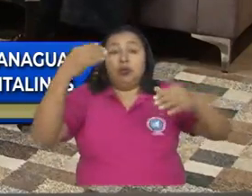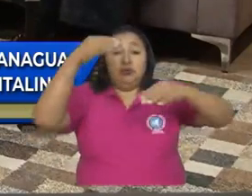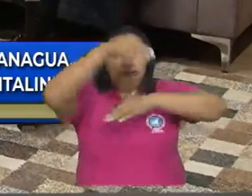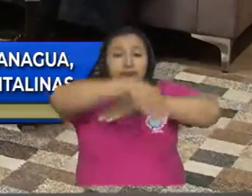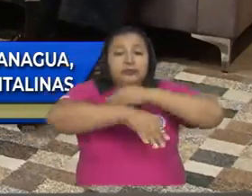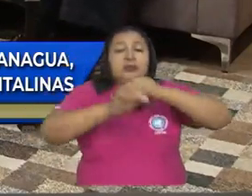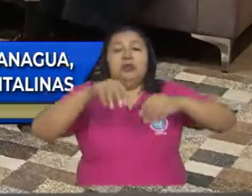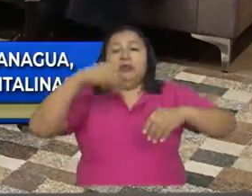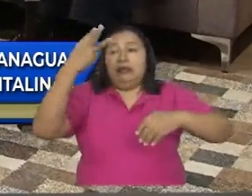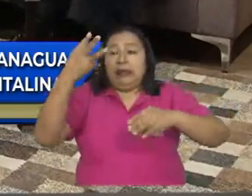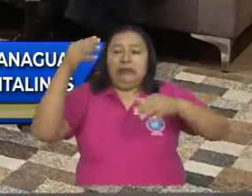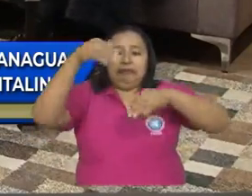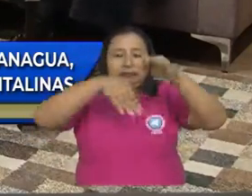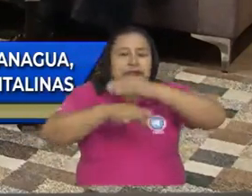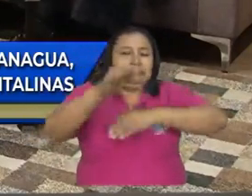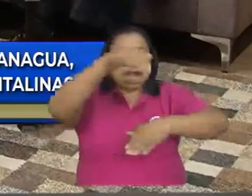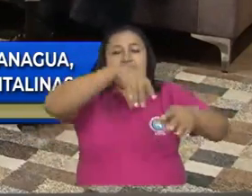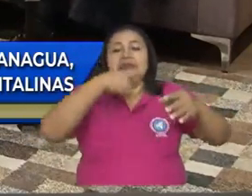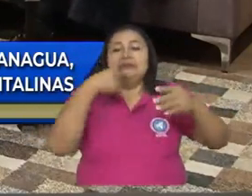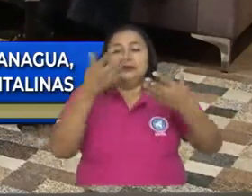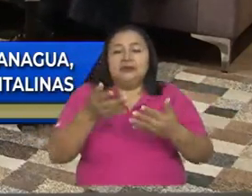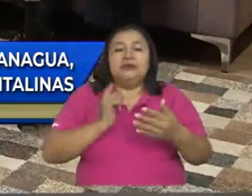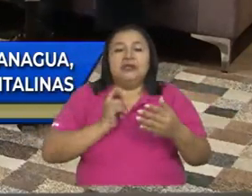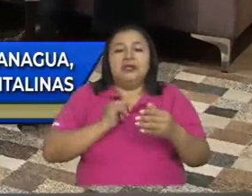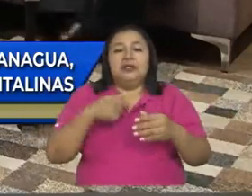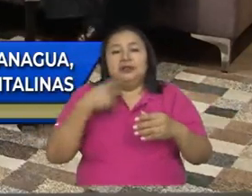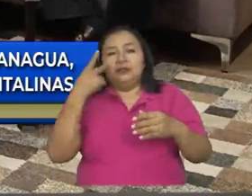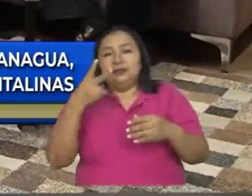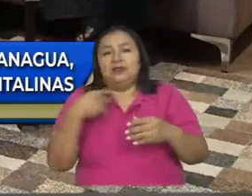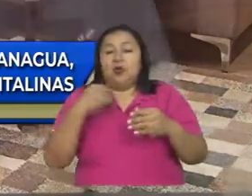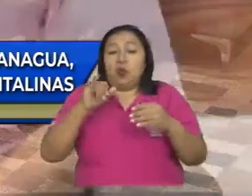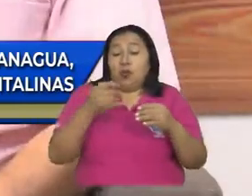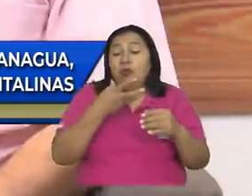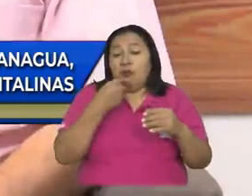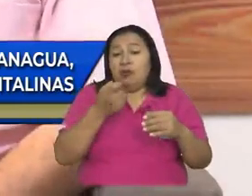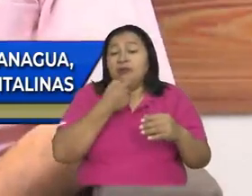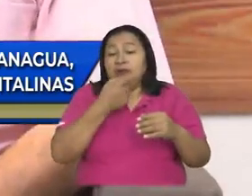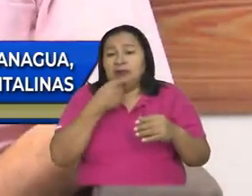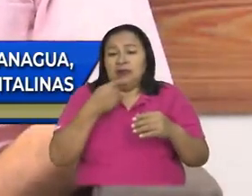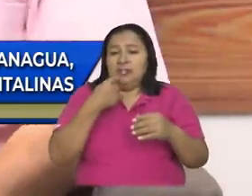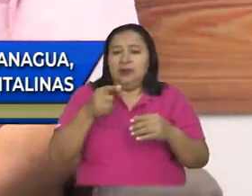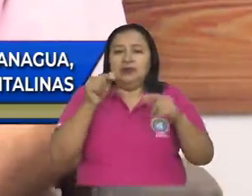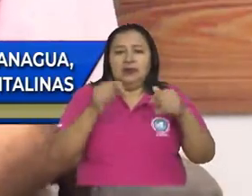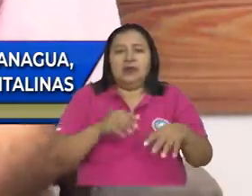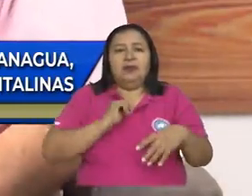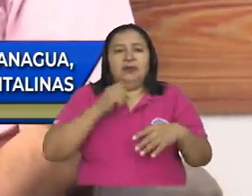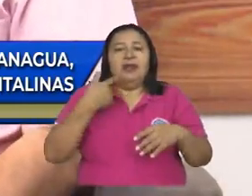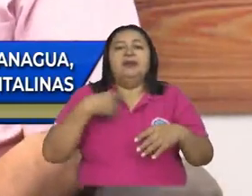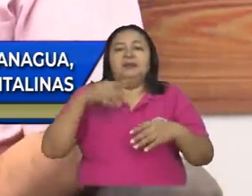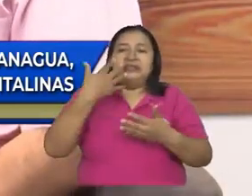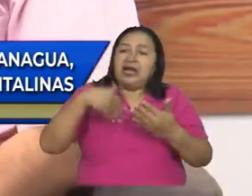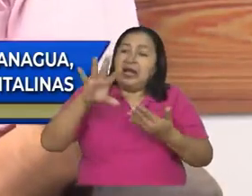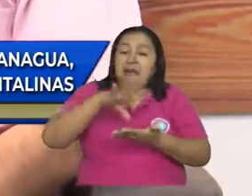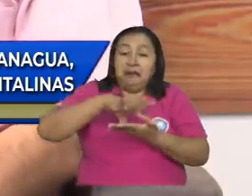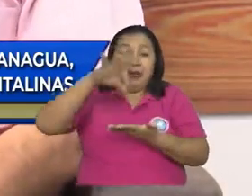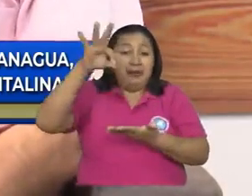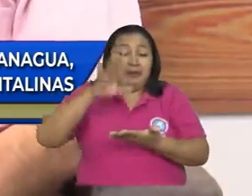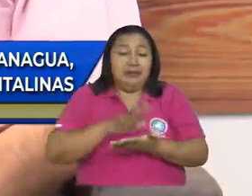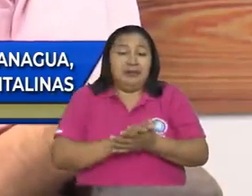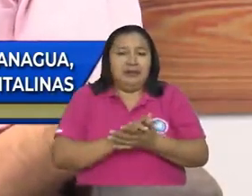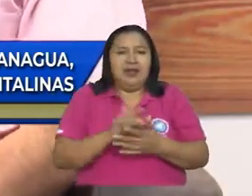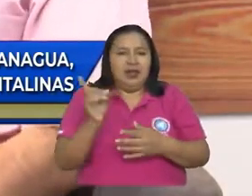ya es triple. Y hasta tiene sus aspectos jocosos, ¿no? Tengo atrás a la gente que dice, ¿ya pasaste por Miami? Déjame,